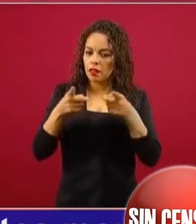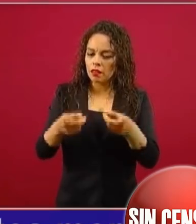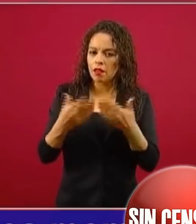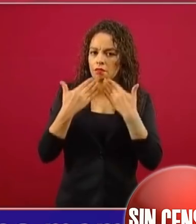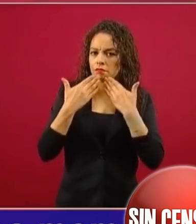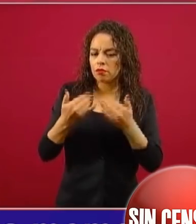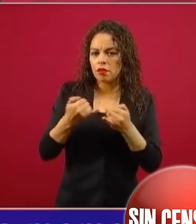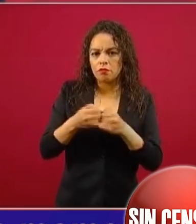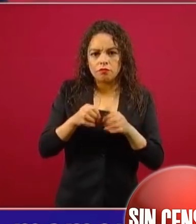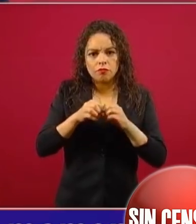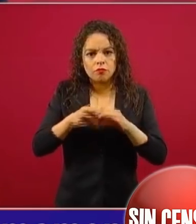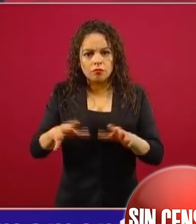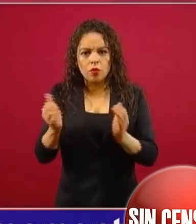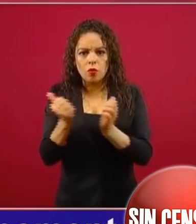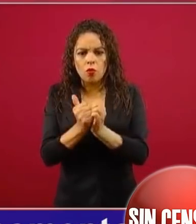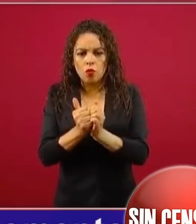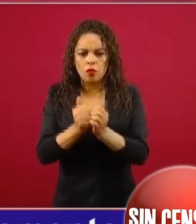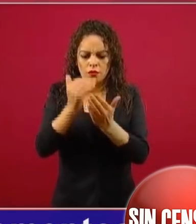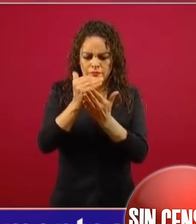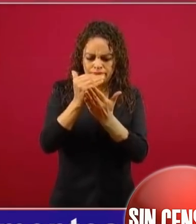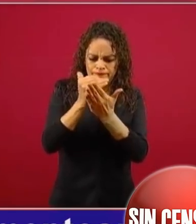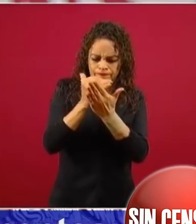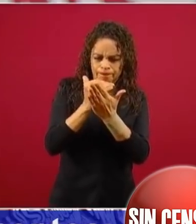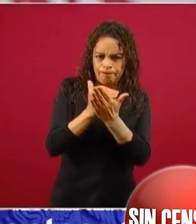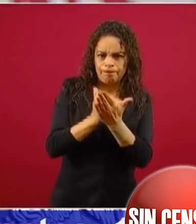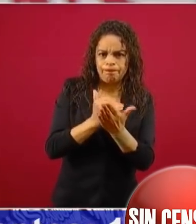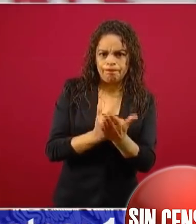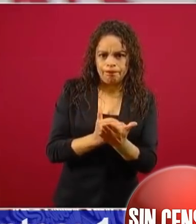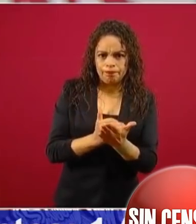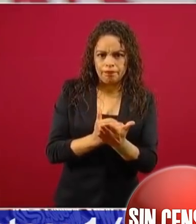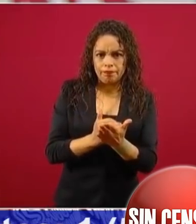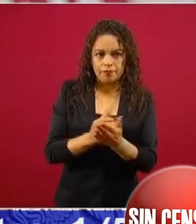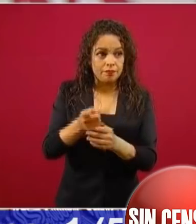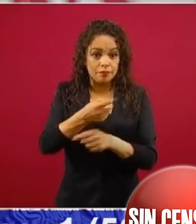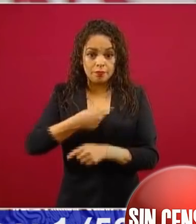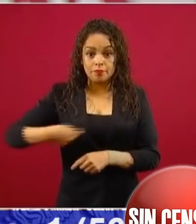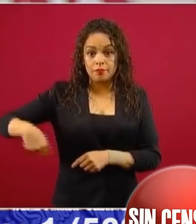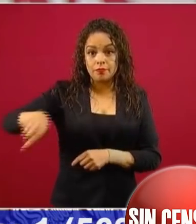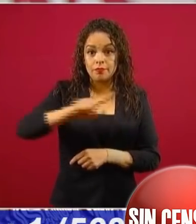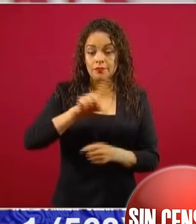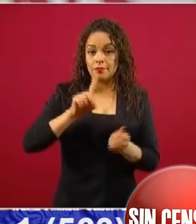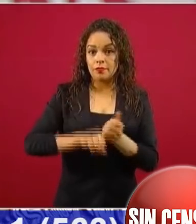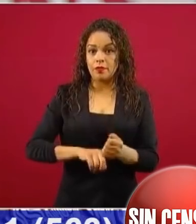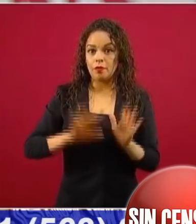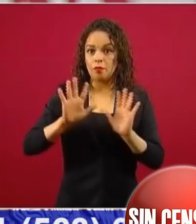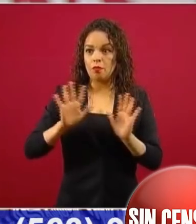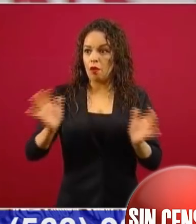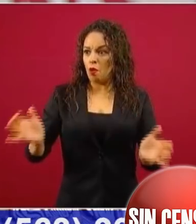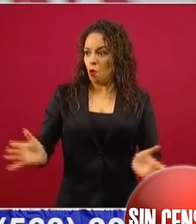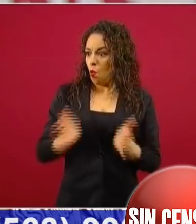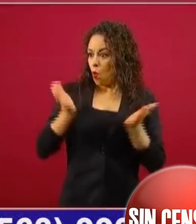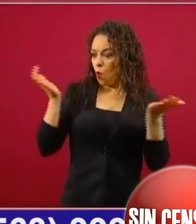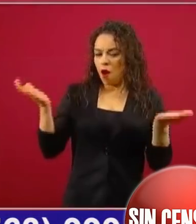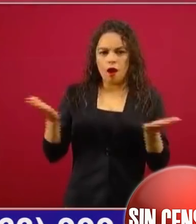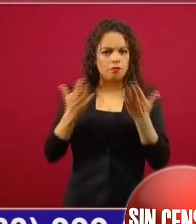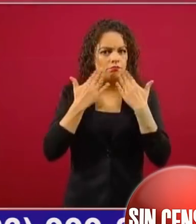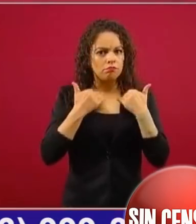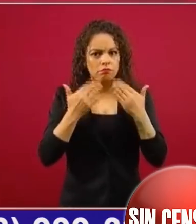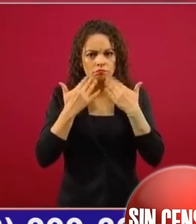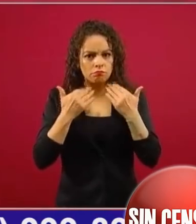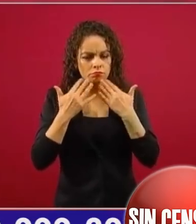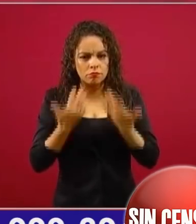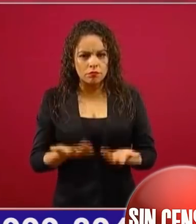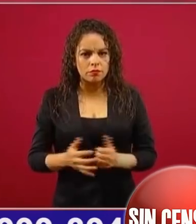dar elementos para que nadie sea sorprendido. Los patrocinadores del